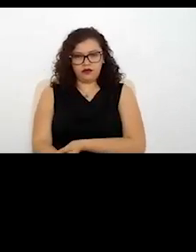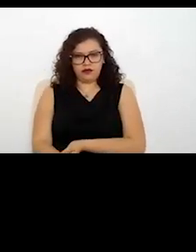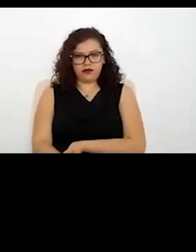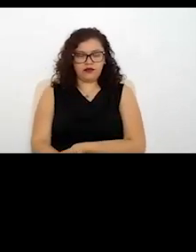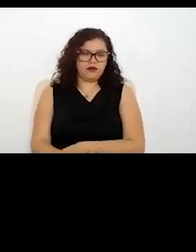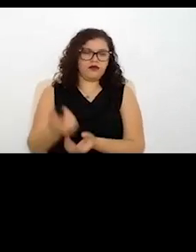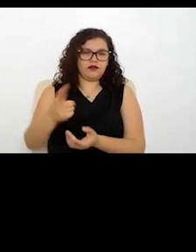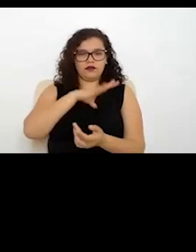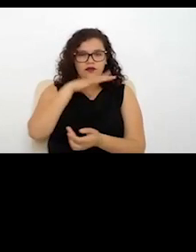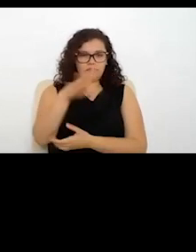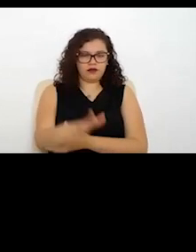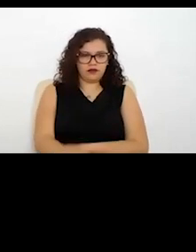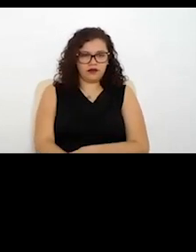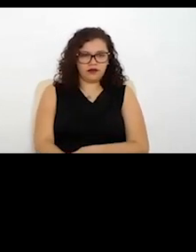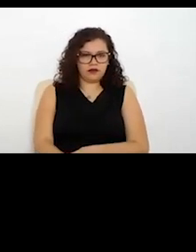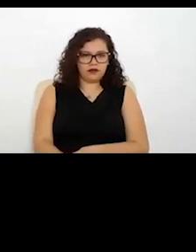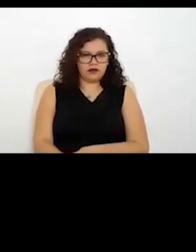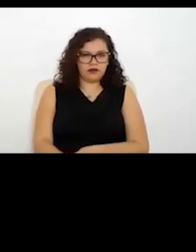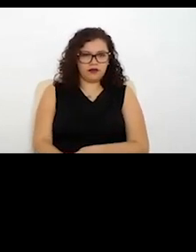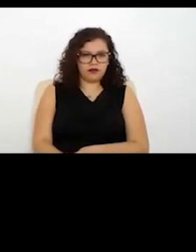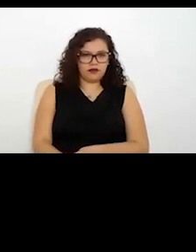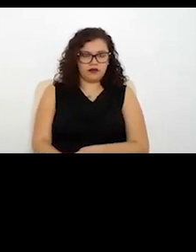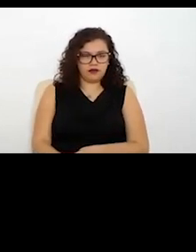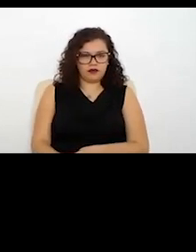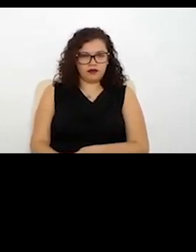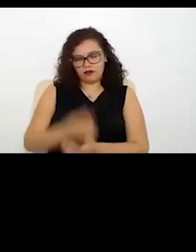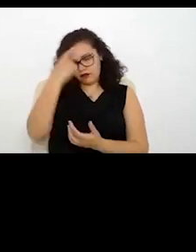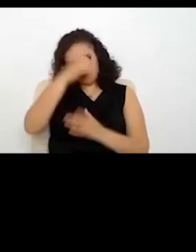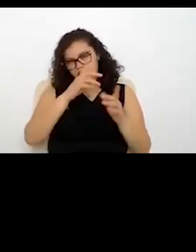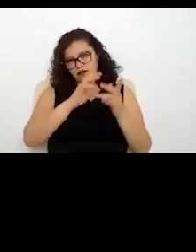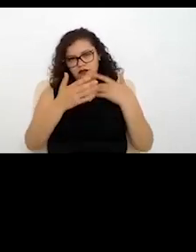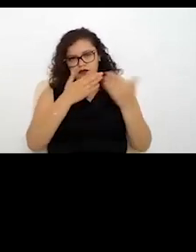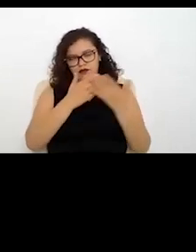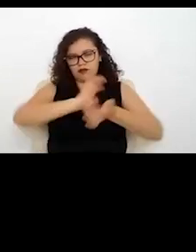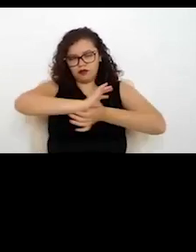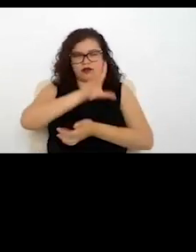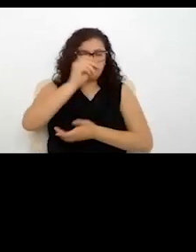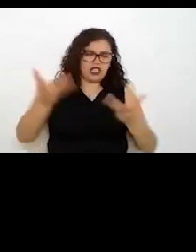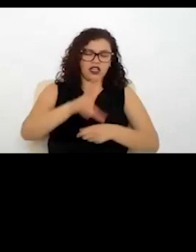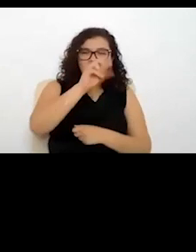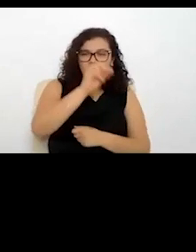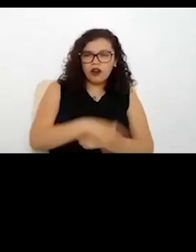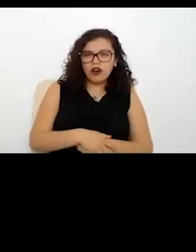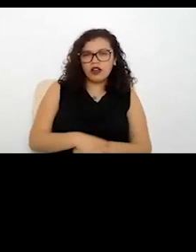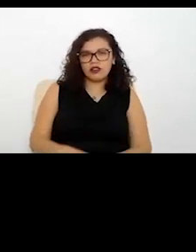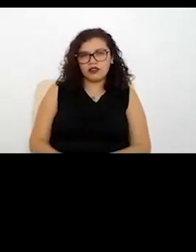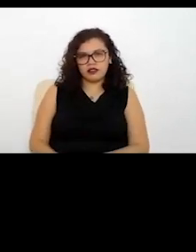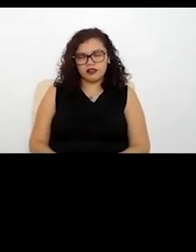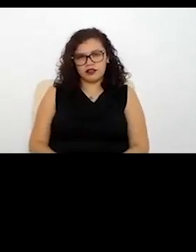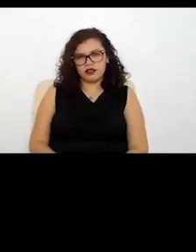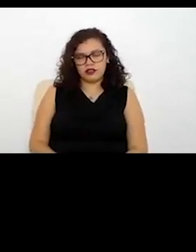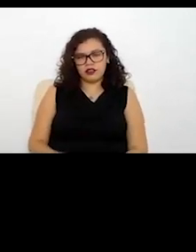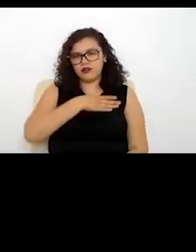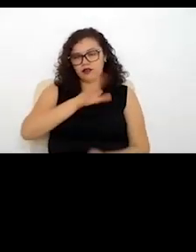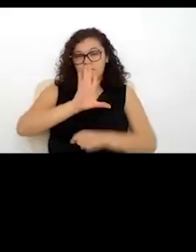genéricas el no tolerar como tal actos de discriminación, no ejercerlos y bueno, tampoco